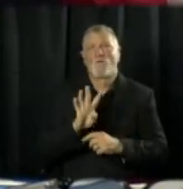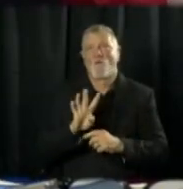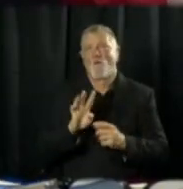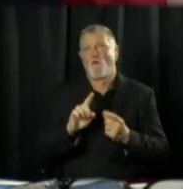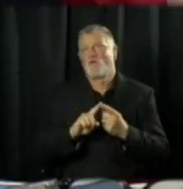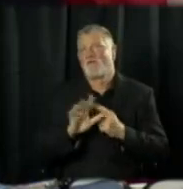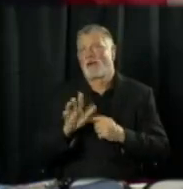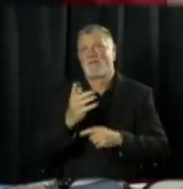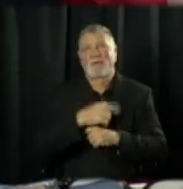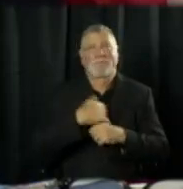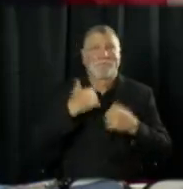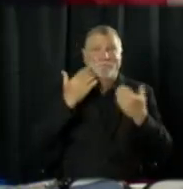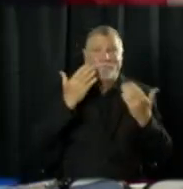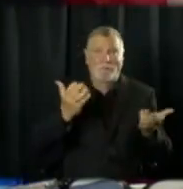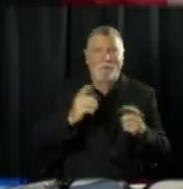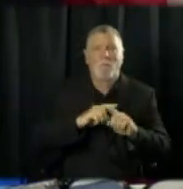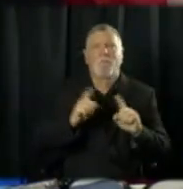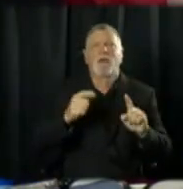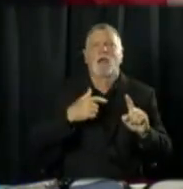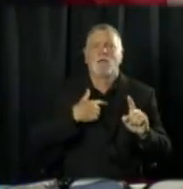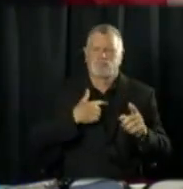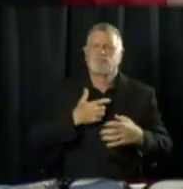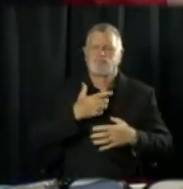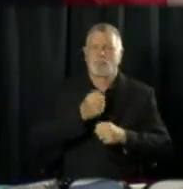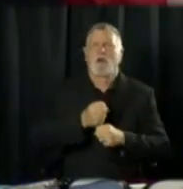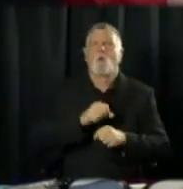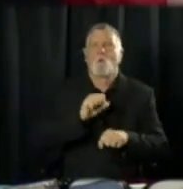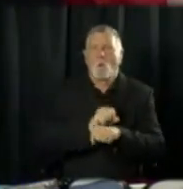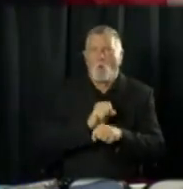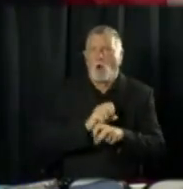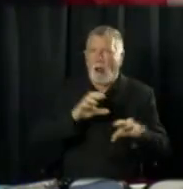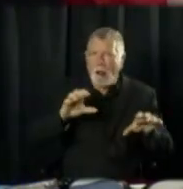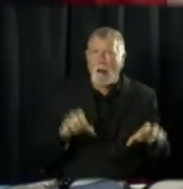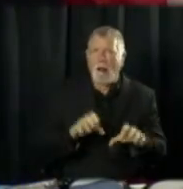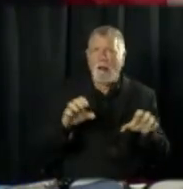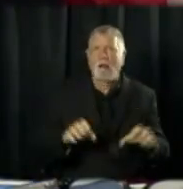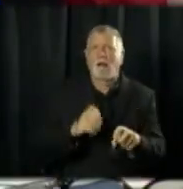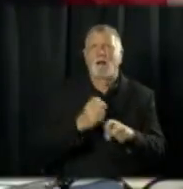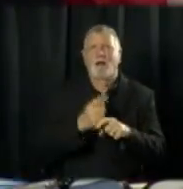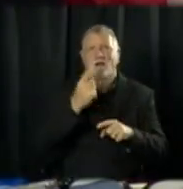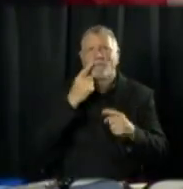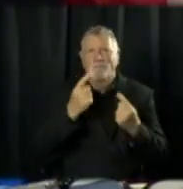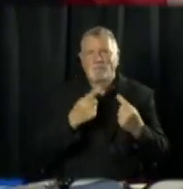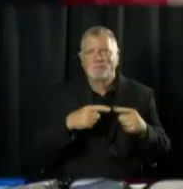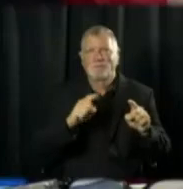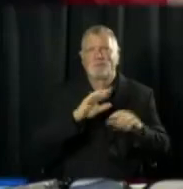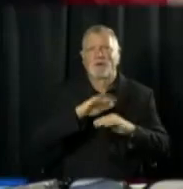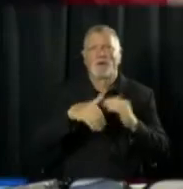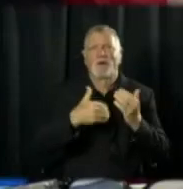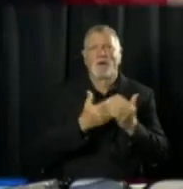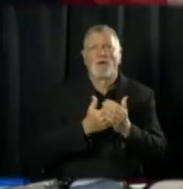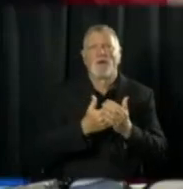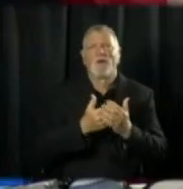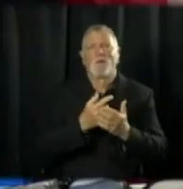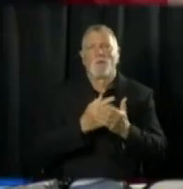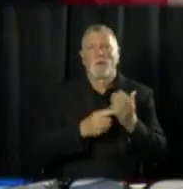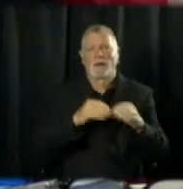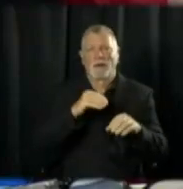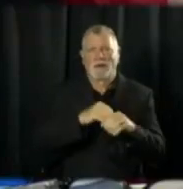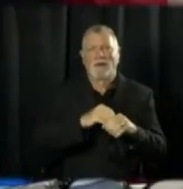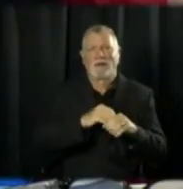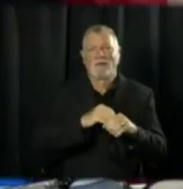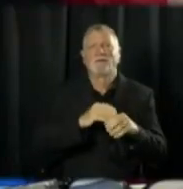próximas 4 o 5 días, pero tenemos confianza que todos están trabajando tan fuerte como pueden para completar las